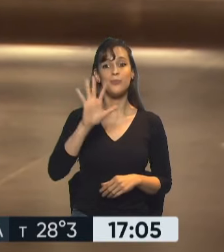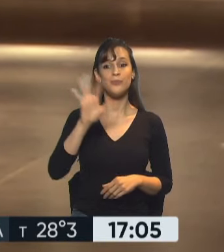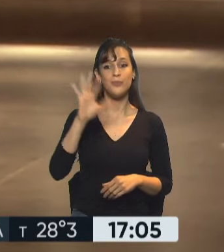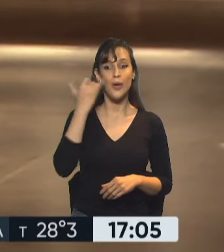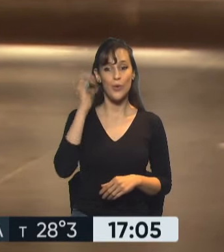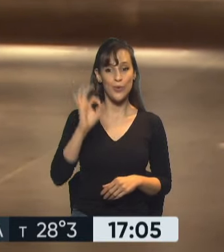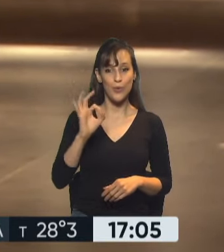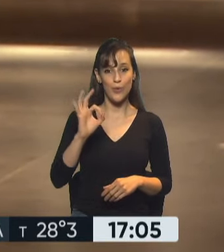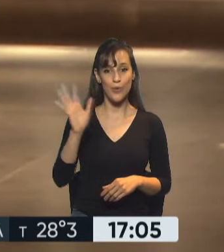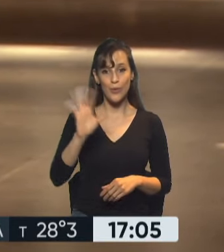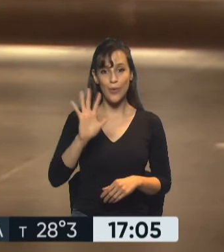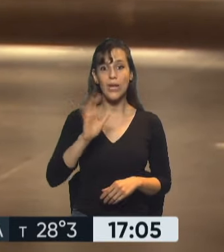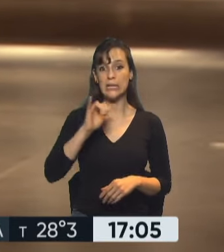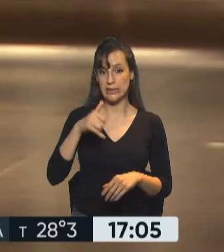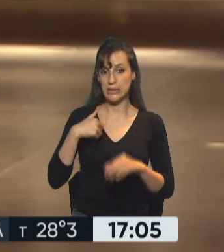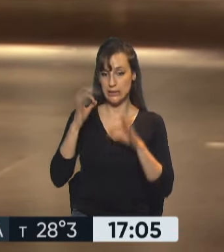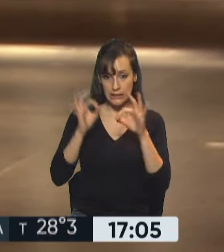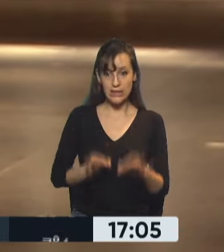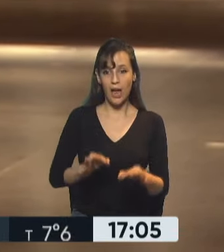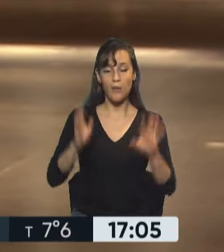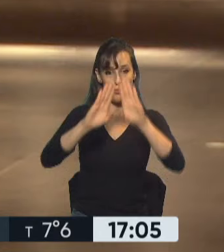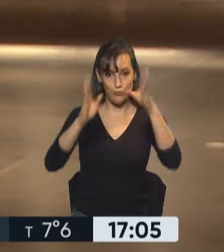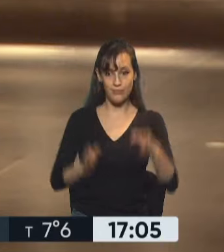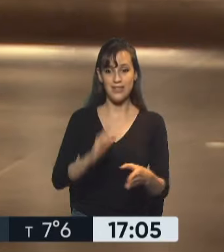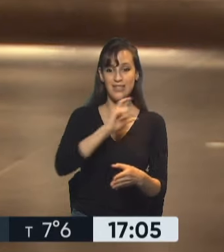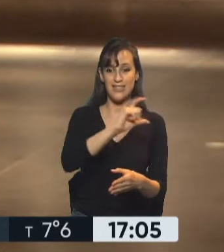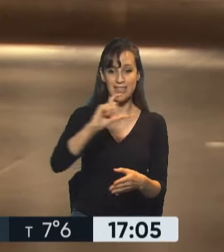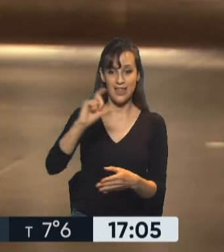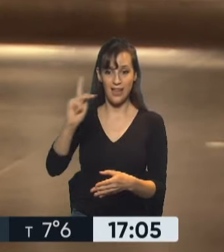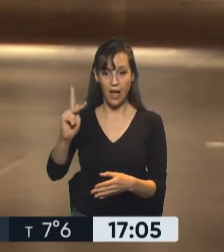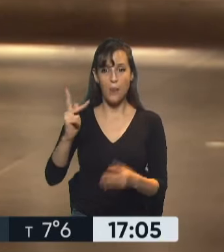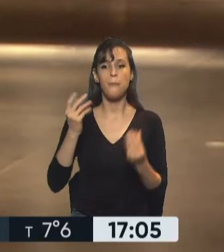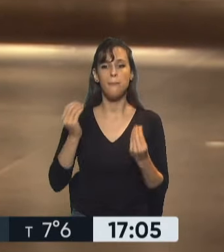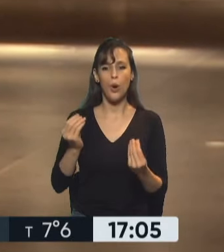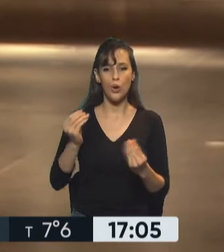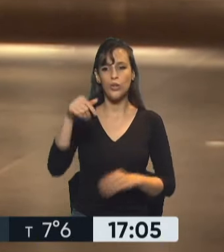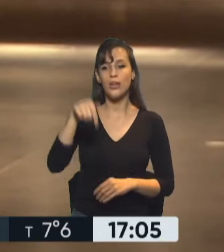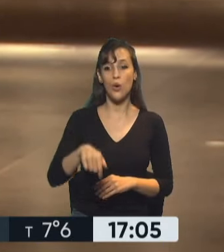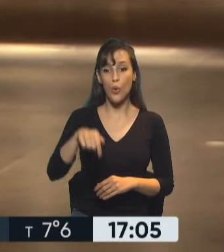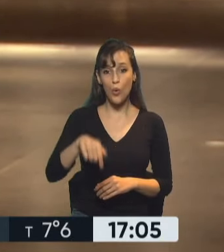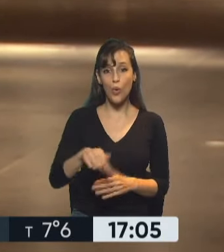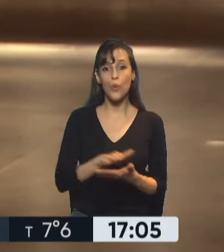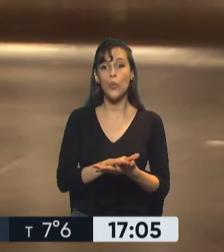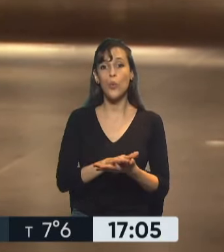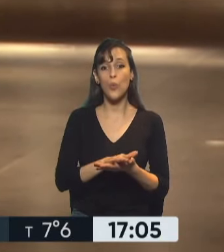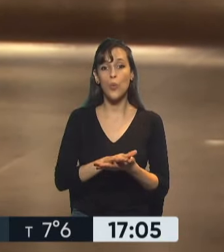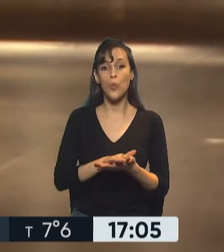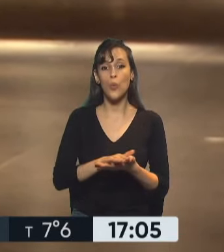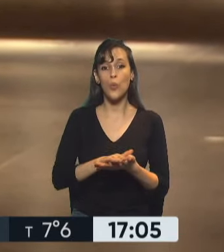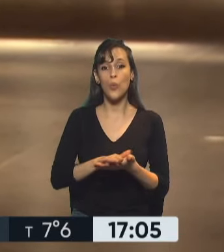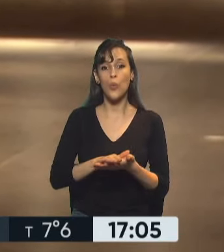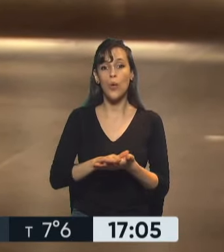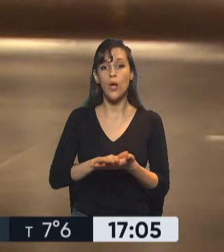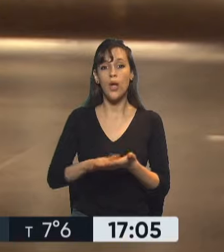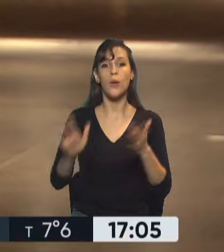Santiago del Estero, llegamos nosotros al CCK porque hoy se realizó el lanzamiento de esta nueva plataforma de cursos